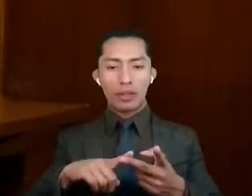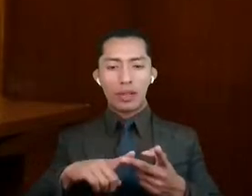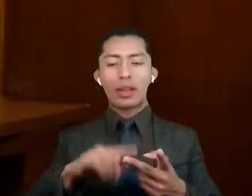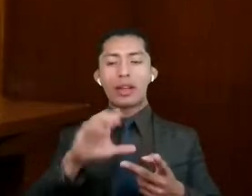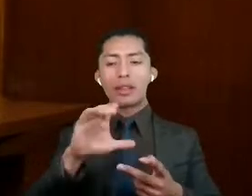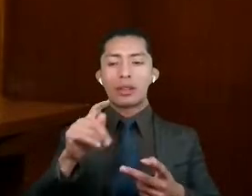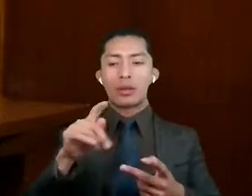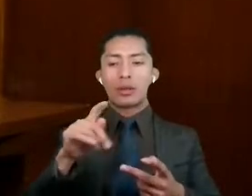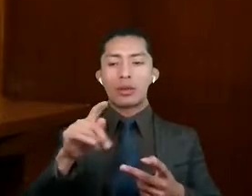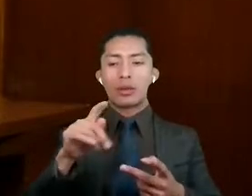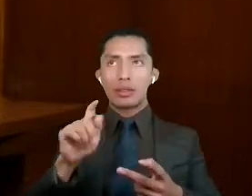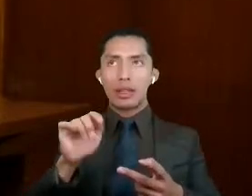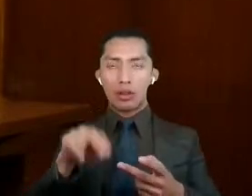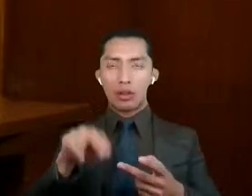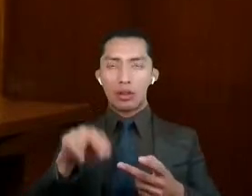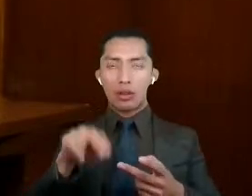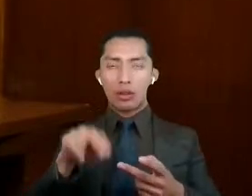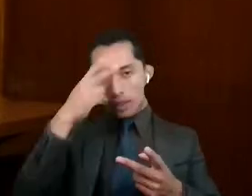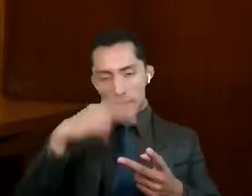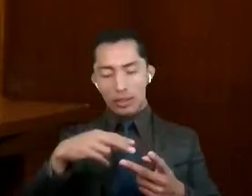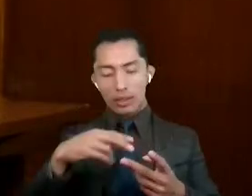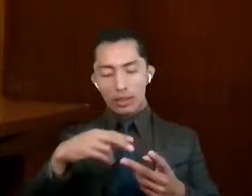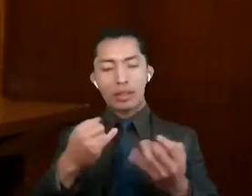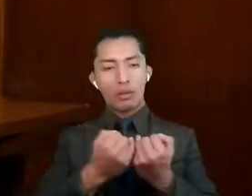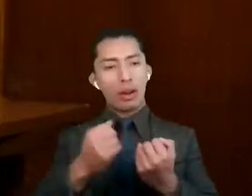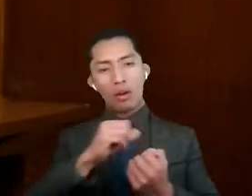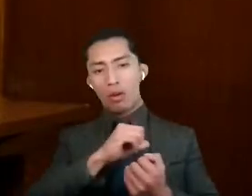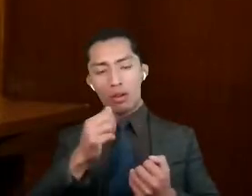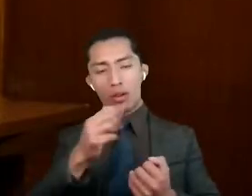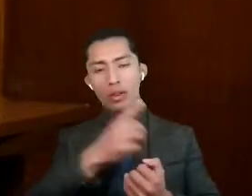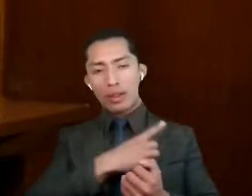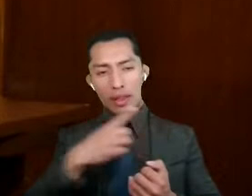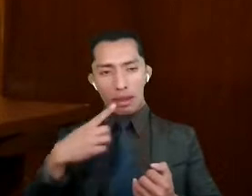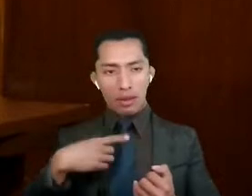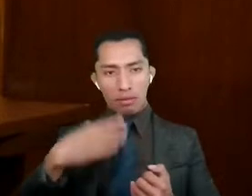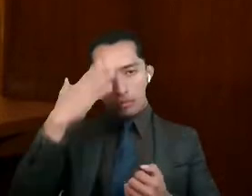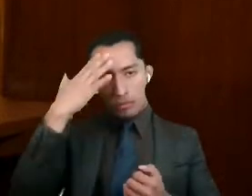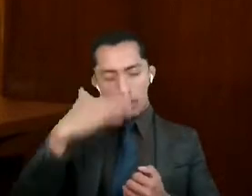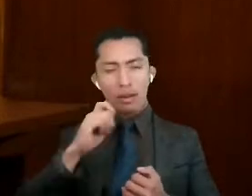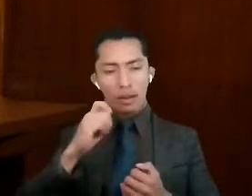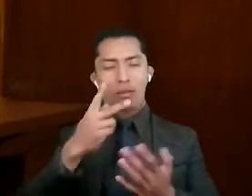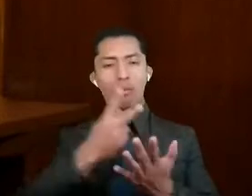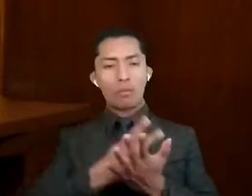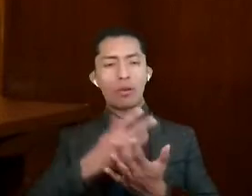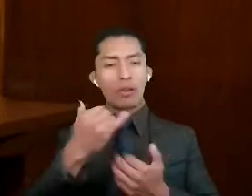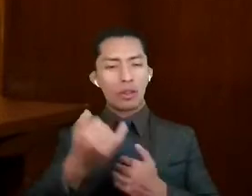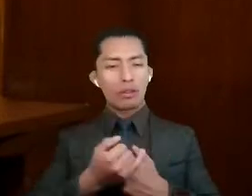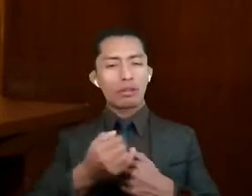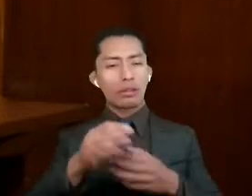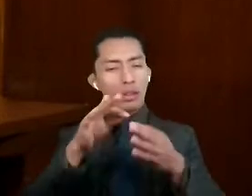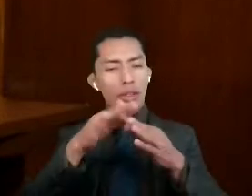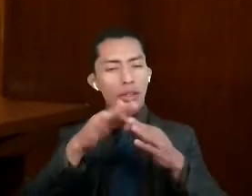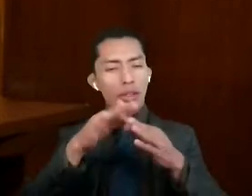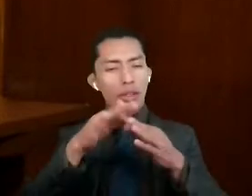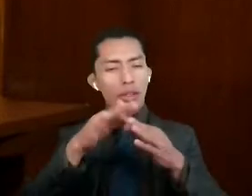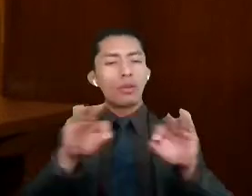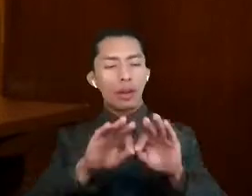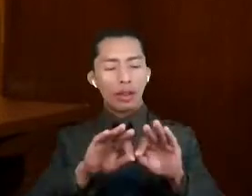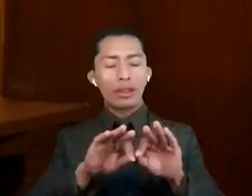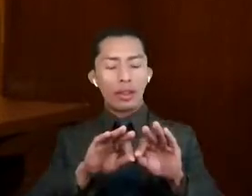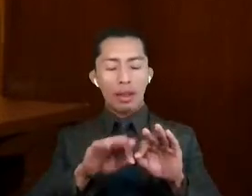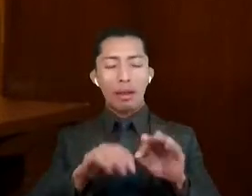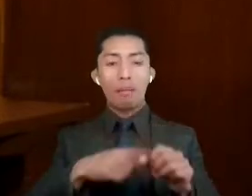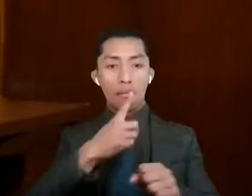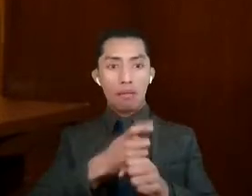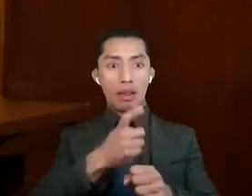mexiquense y de igual forma, debemos considerar que es un proyecto prioritario y que la primera fase de